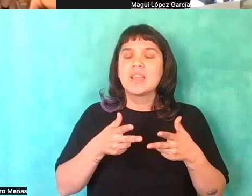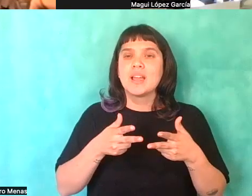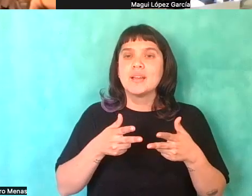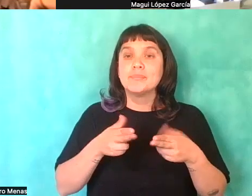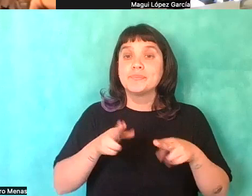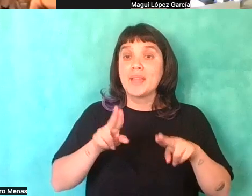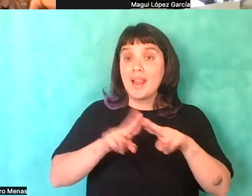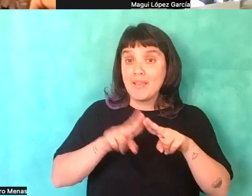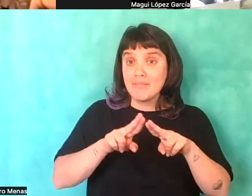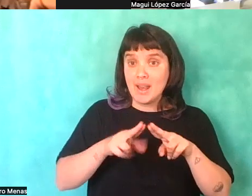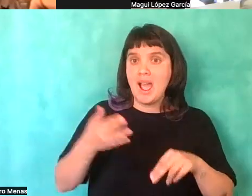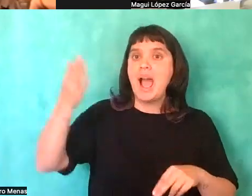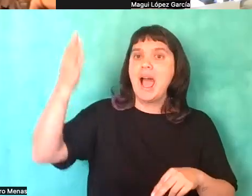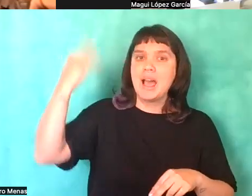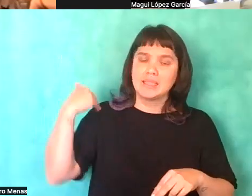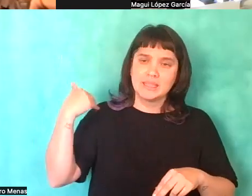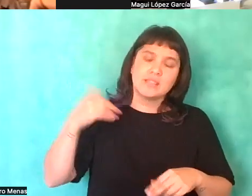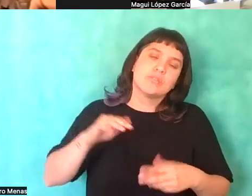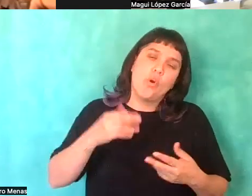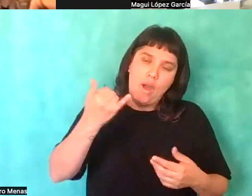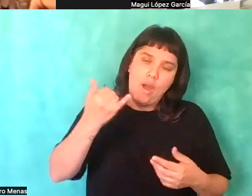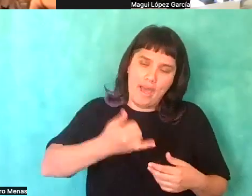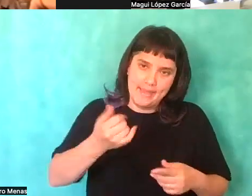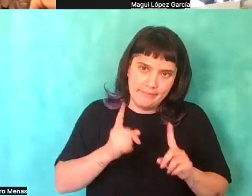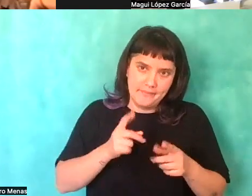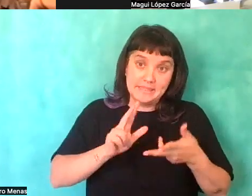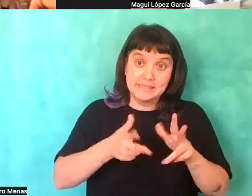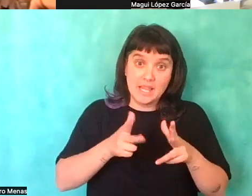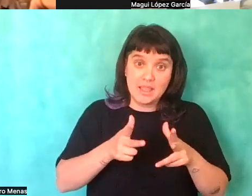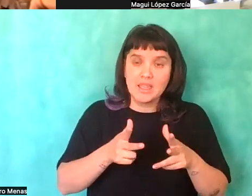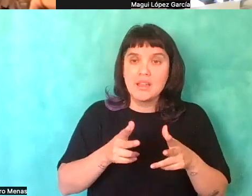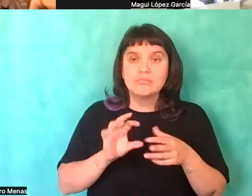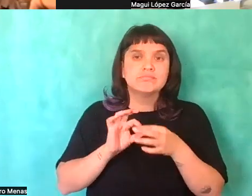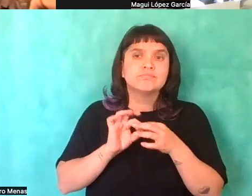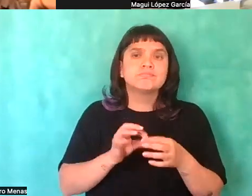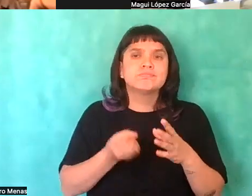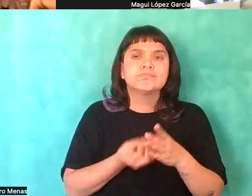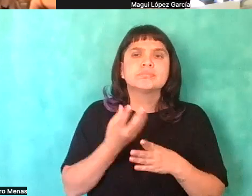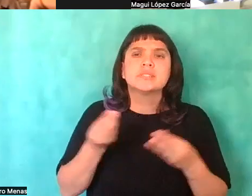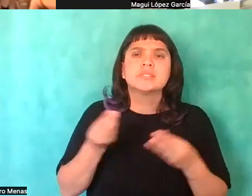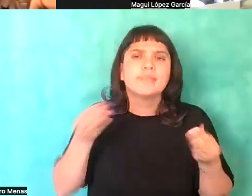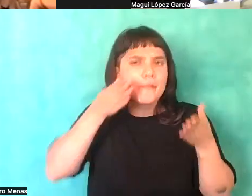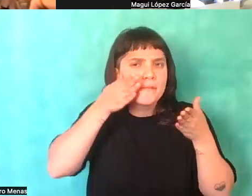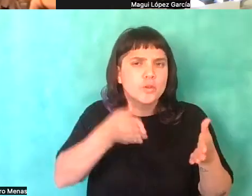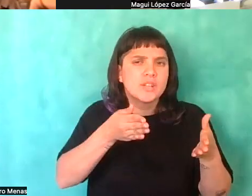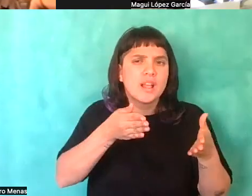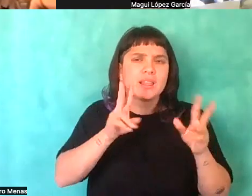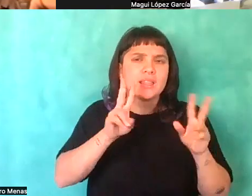había una seña, o hay una seña, que está, digamos, se construye muy focalizada en lo que es la